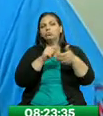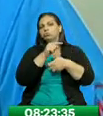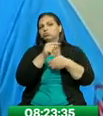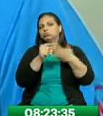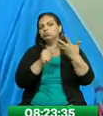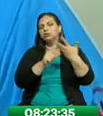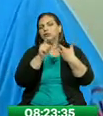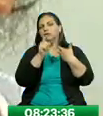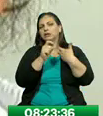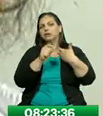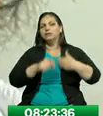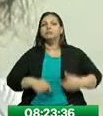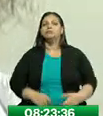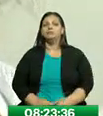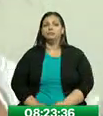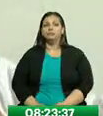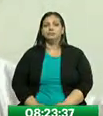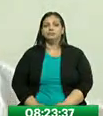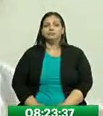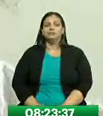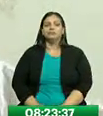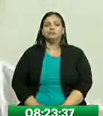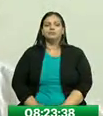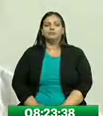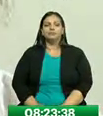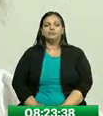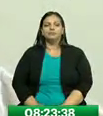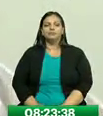funcione informó adriana mentes